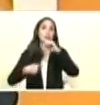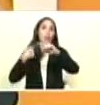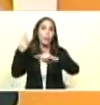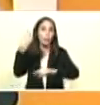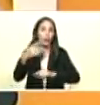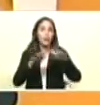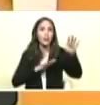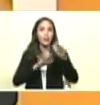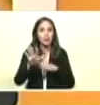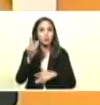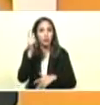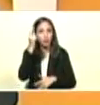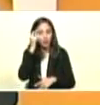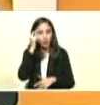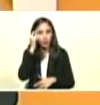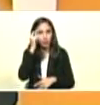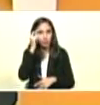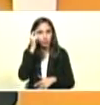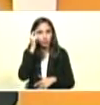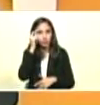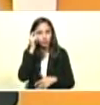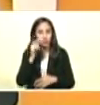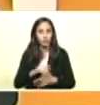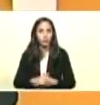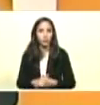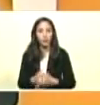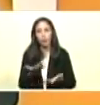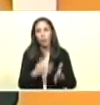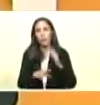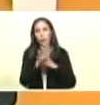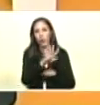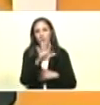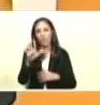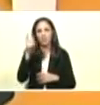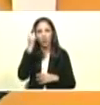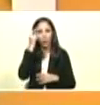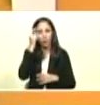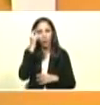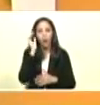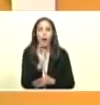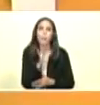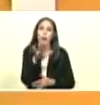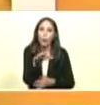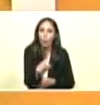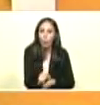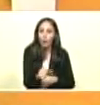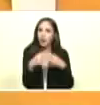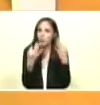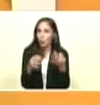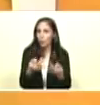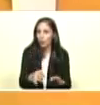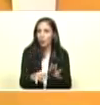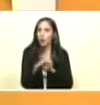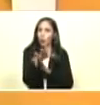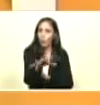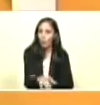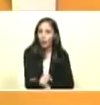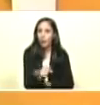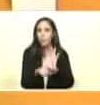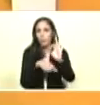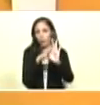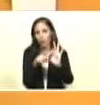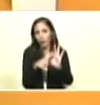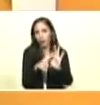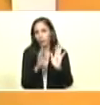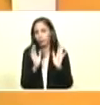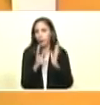días, en un periodo pues de 30 más 15, 45 días, de las compras, donde se va a ejecutar directamente